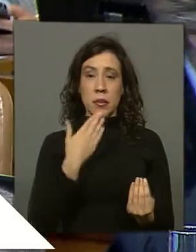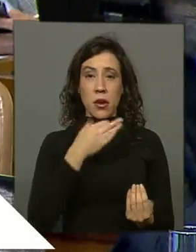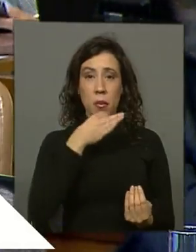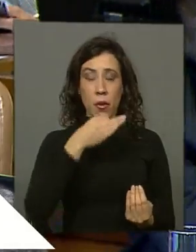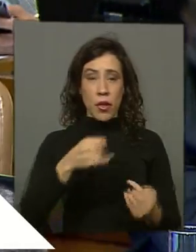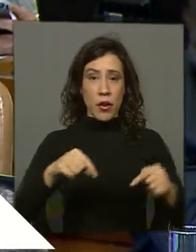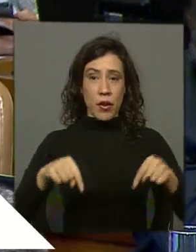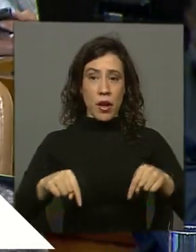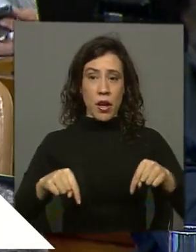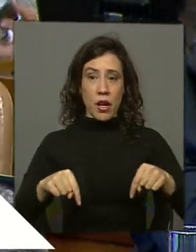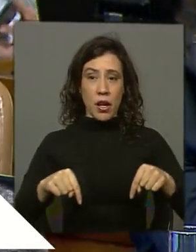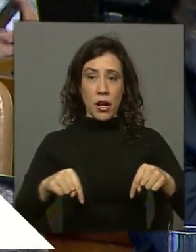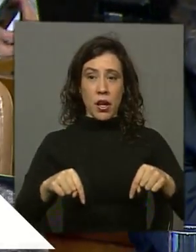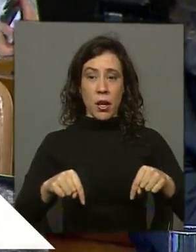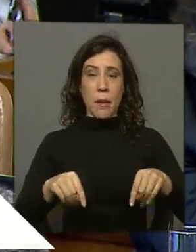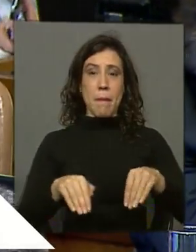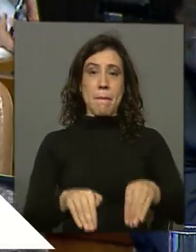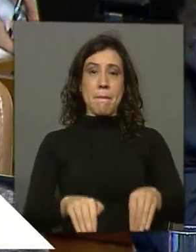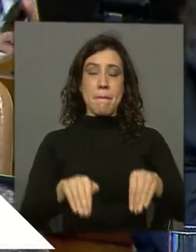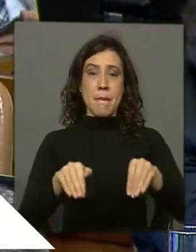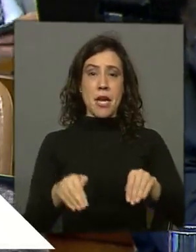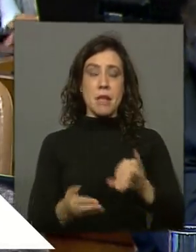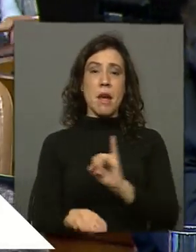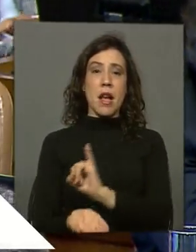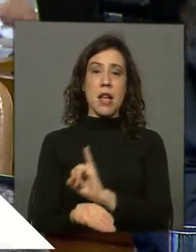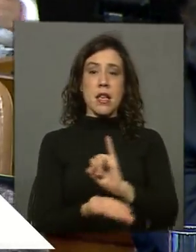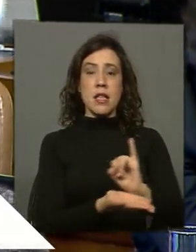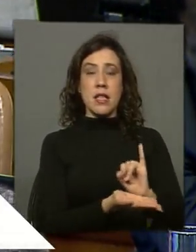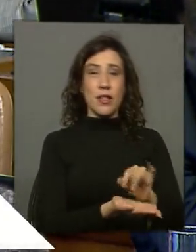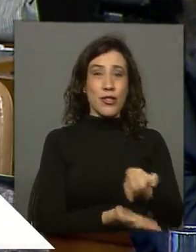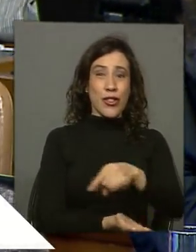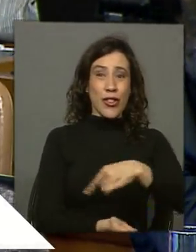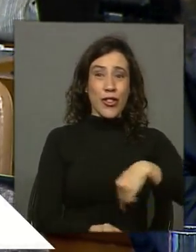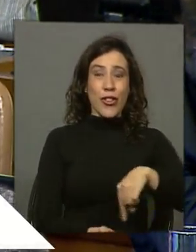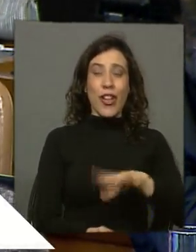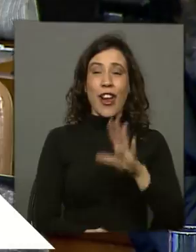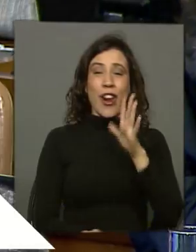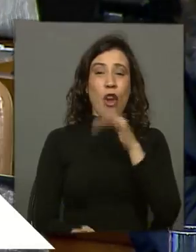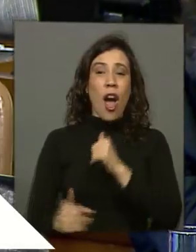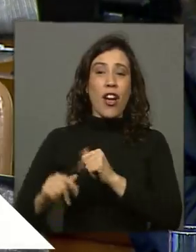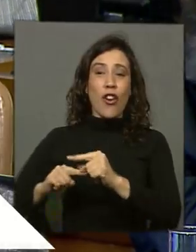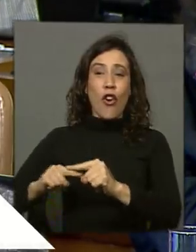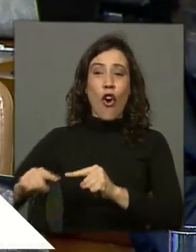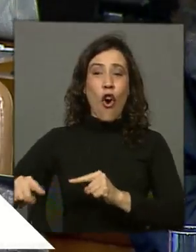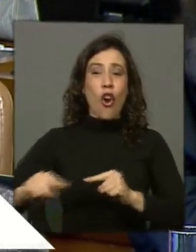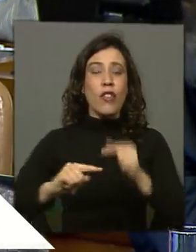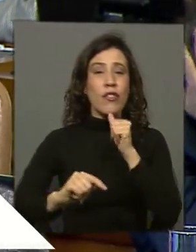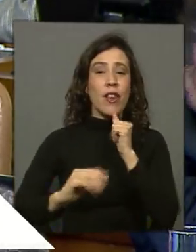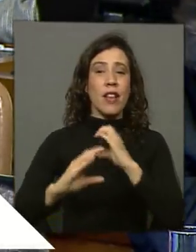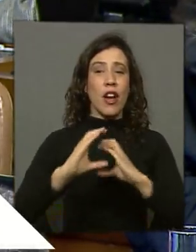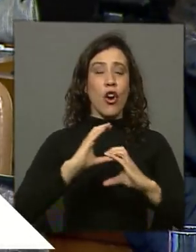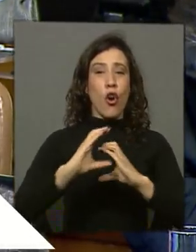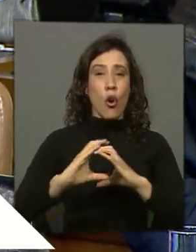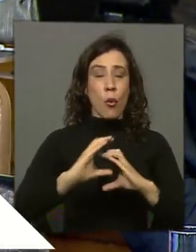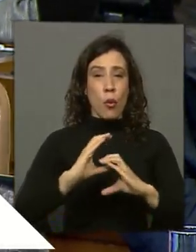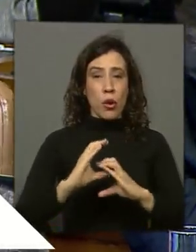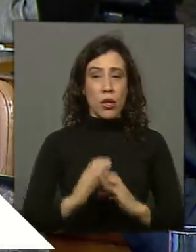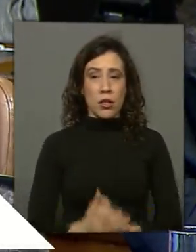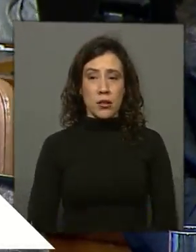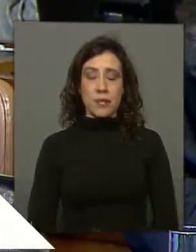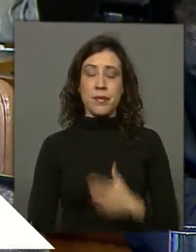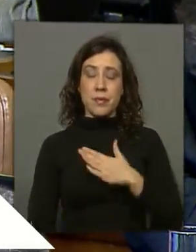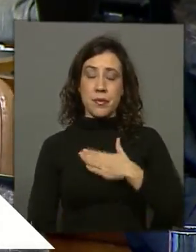acá las mismas instituciones entre sí no tienen coordinación comunicación pero quiero